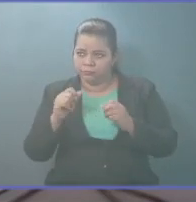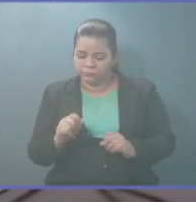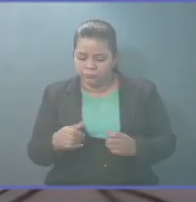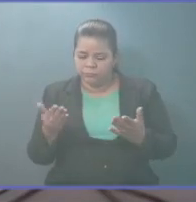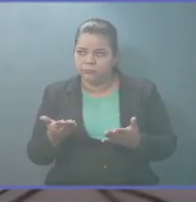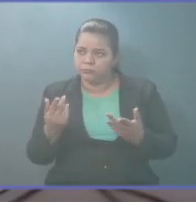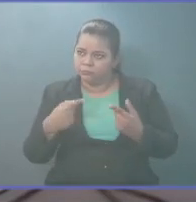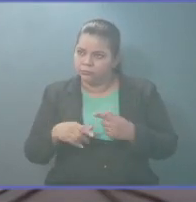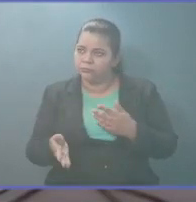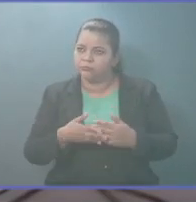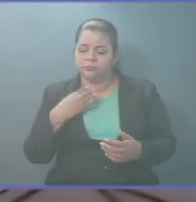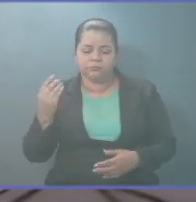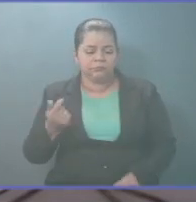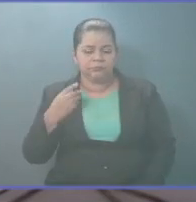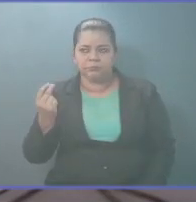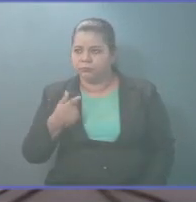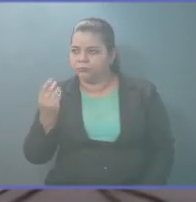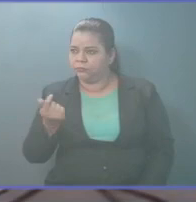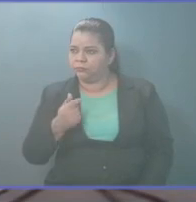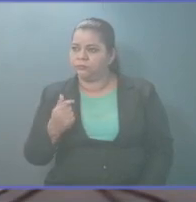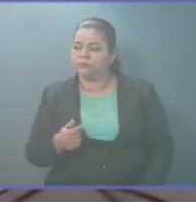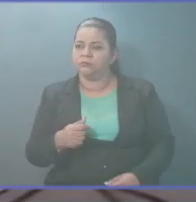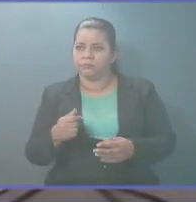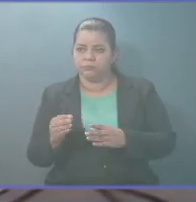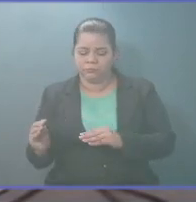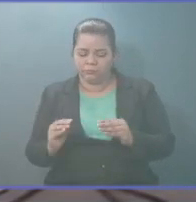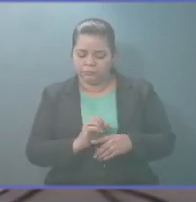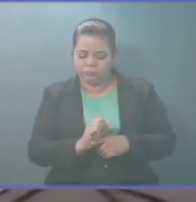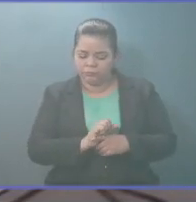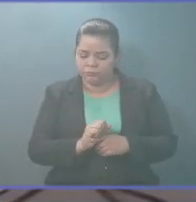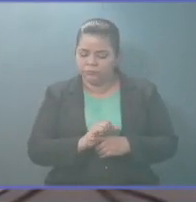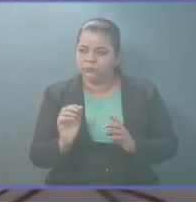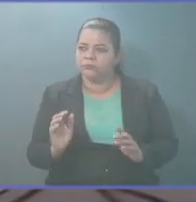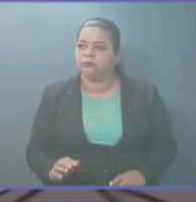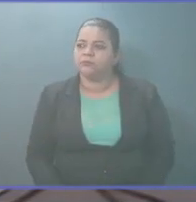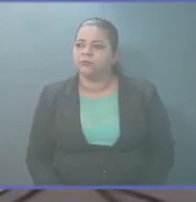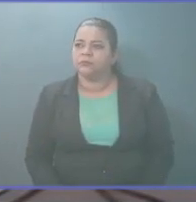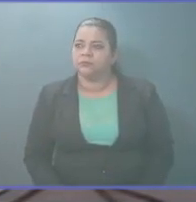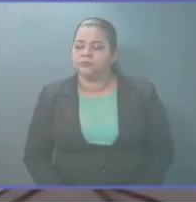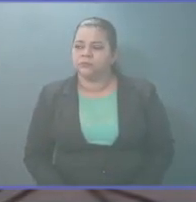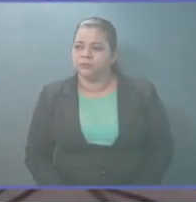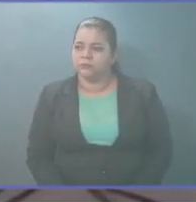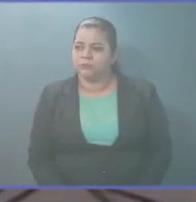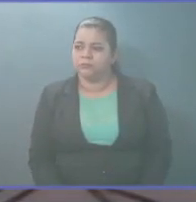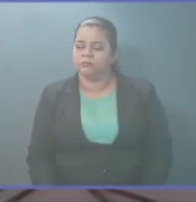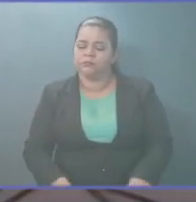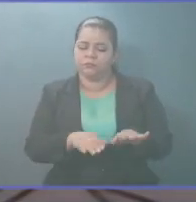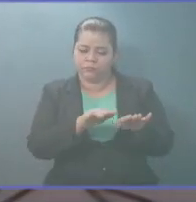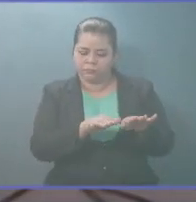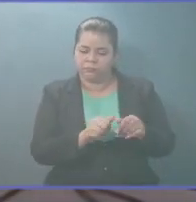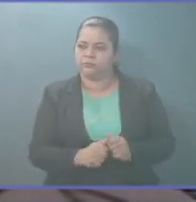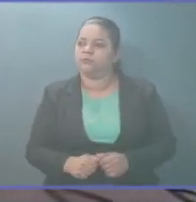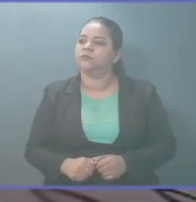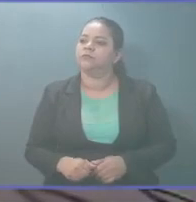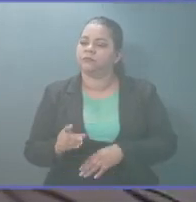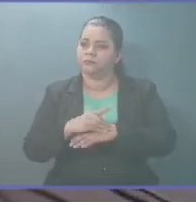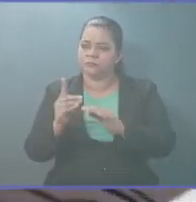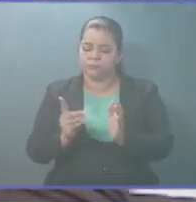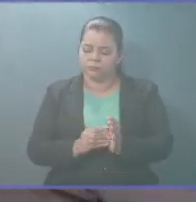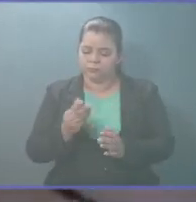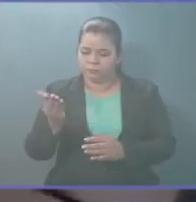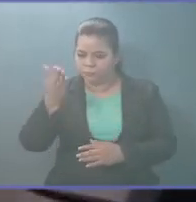pues obviamente, si ustedes se fijan, así como ha quedado la ley, incluso con las observaciones que hemos aceptado